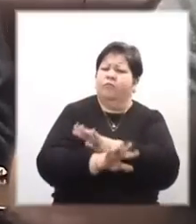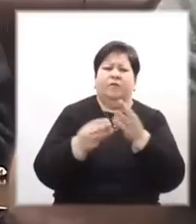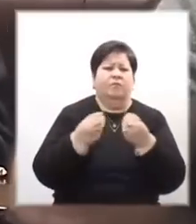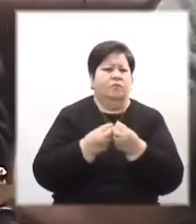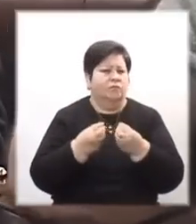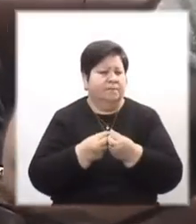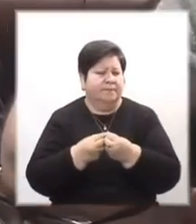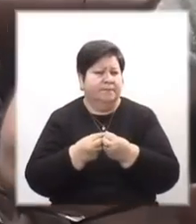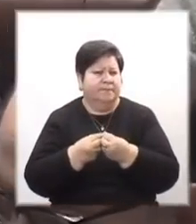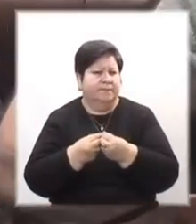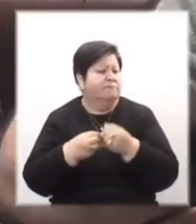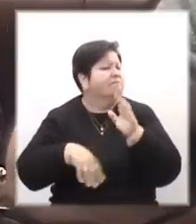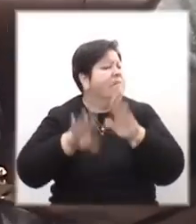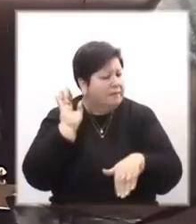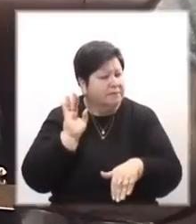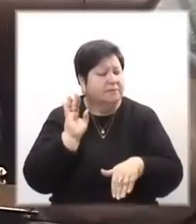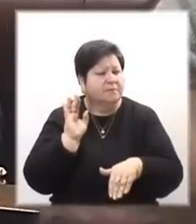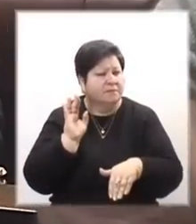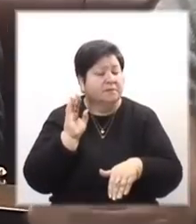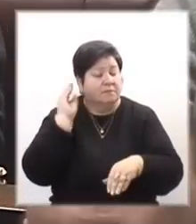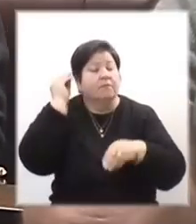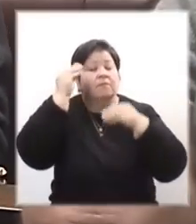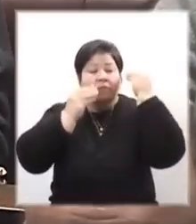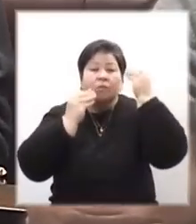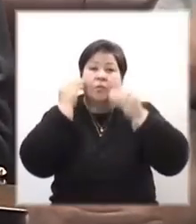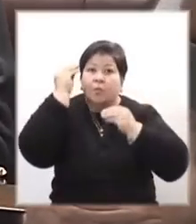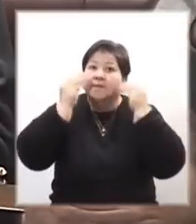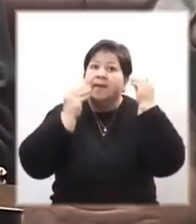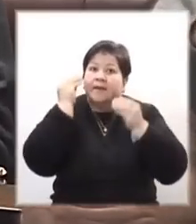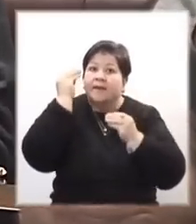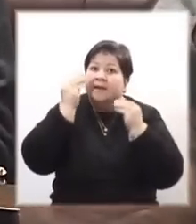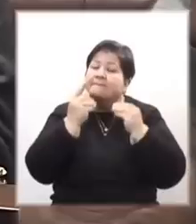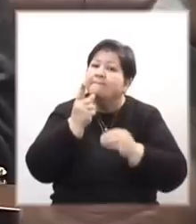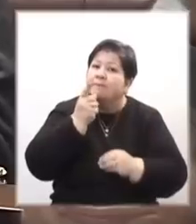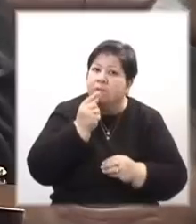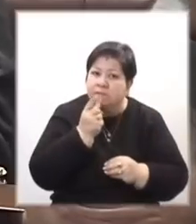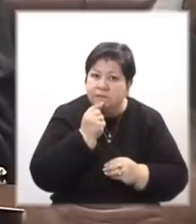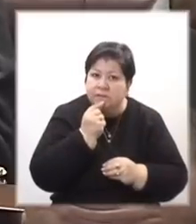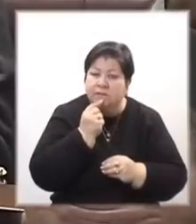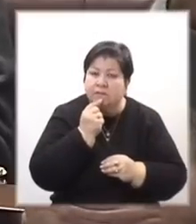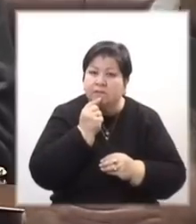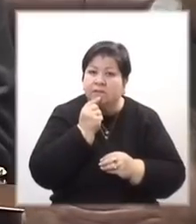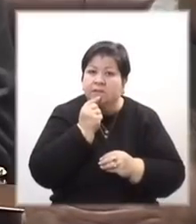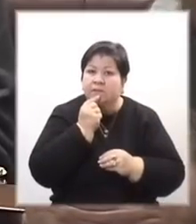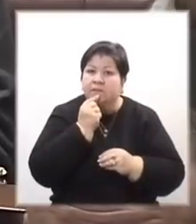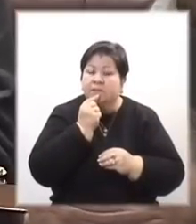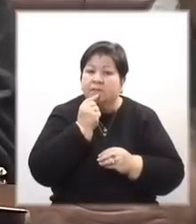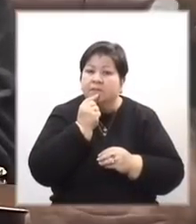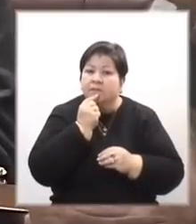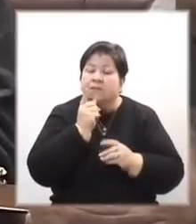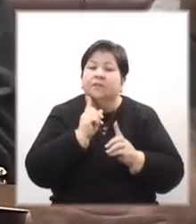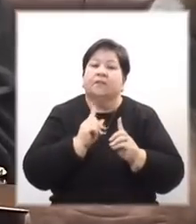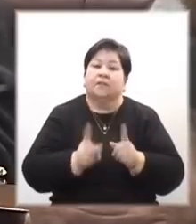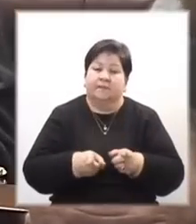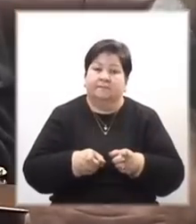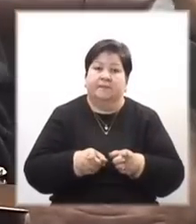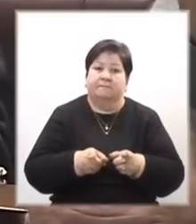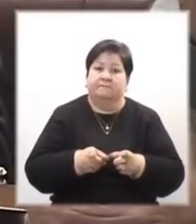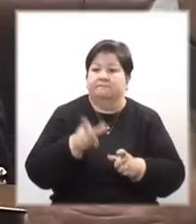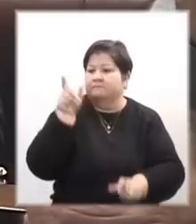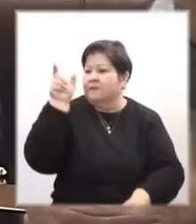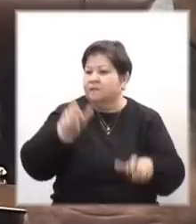sobre todo, y eso nos parece preocupante, en la policía y en los efectivos que